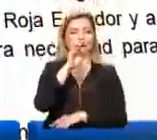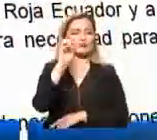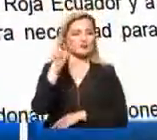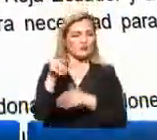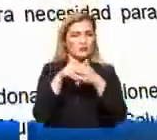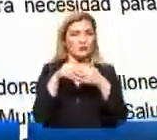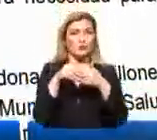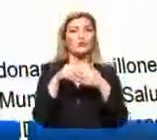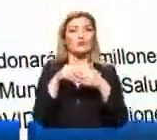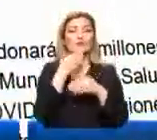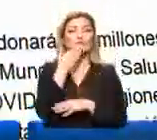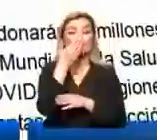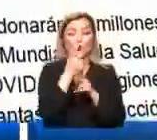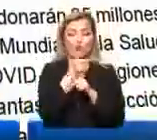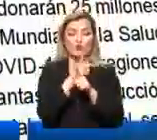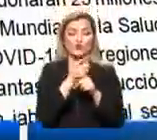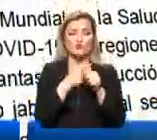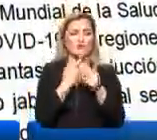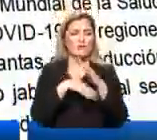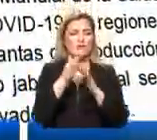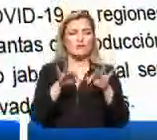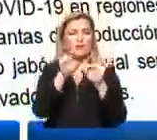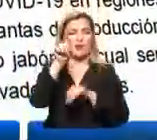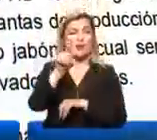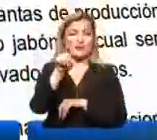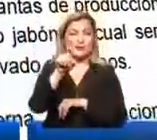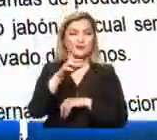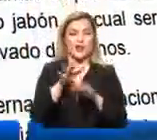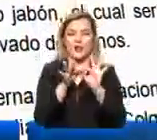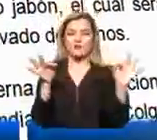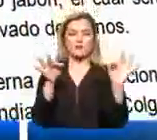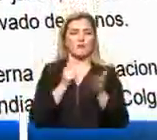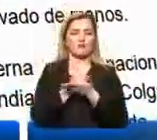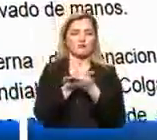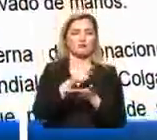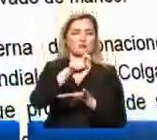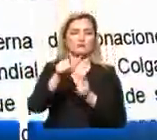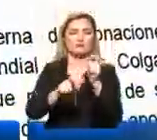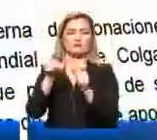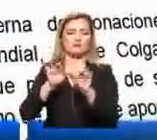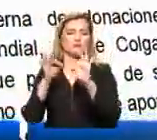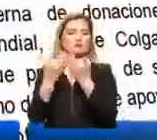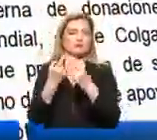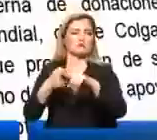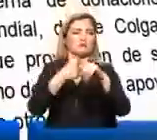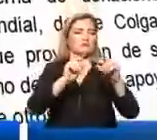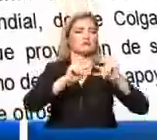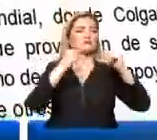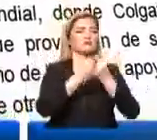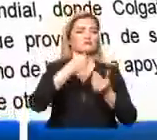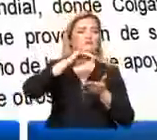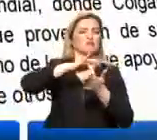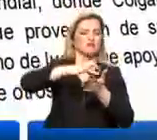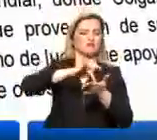$400,000 acumulados a través de productos de primera necesidad, con los que se busca mitigar las necesidades de diferentes grupos